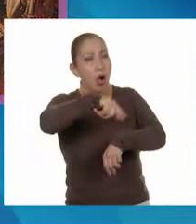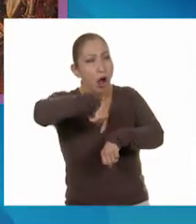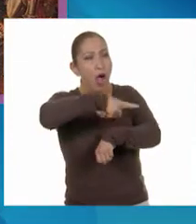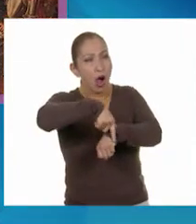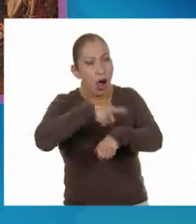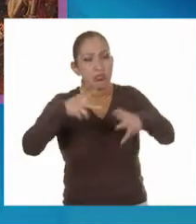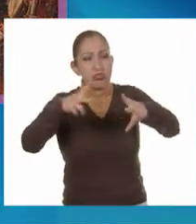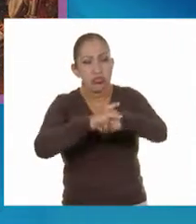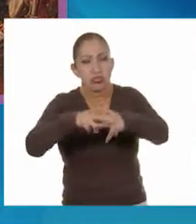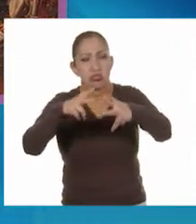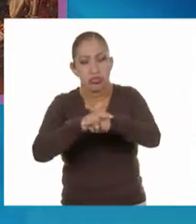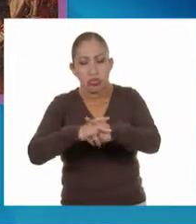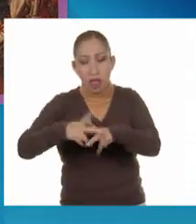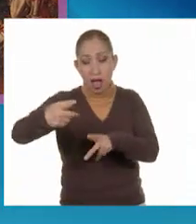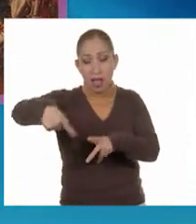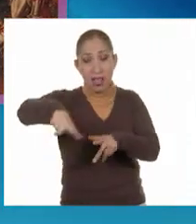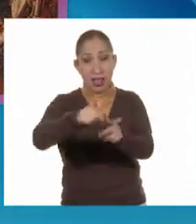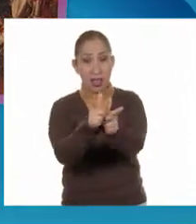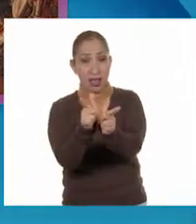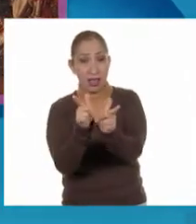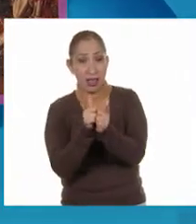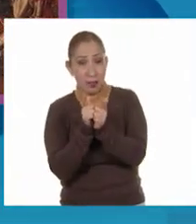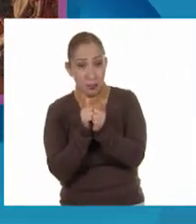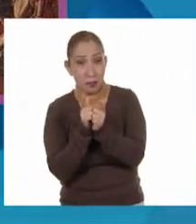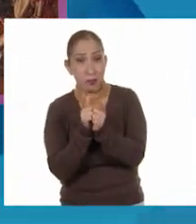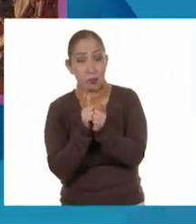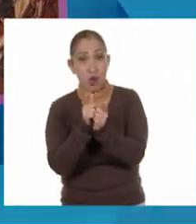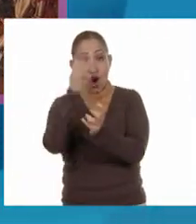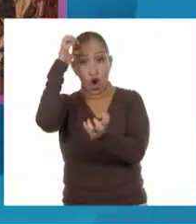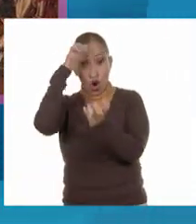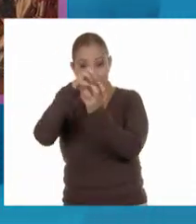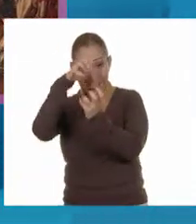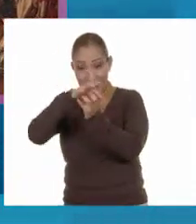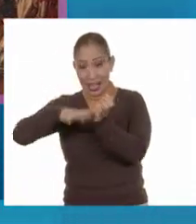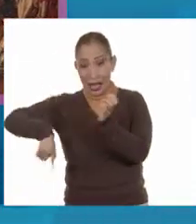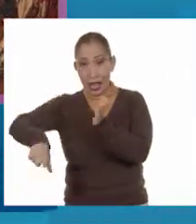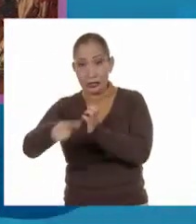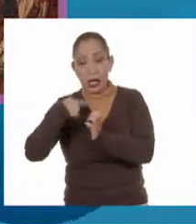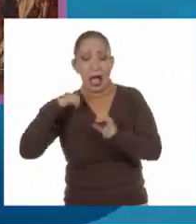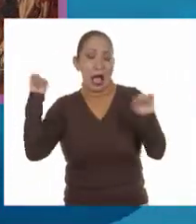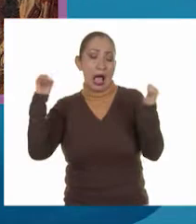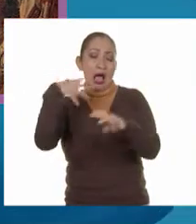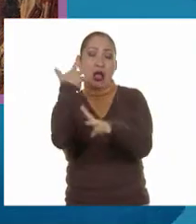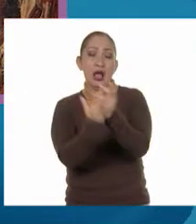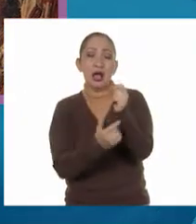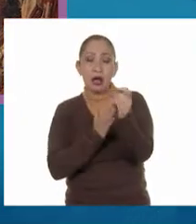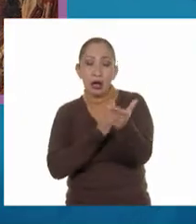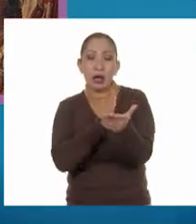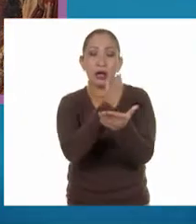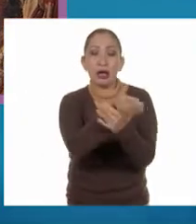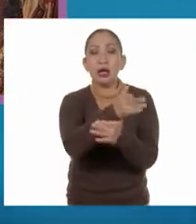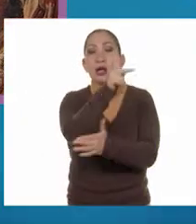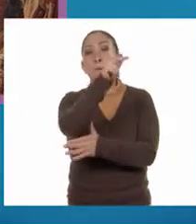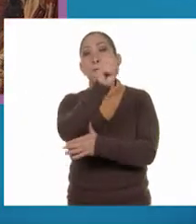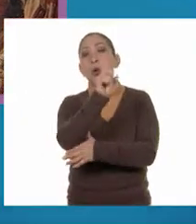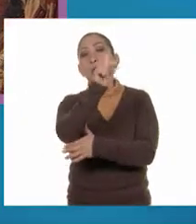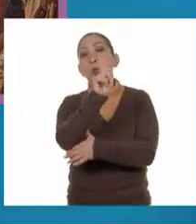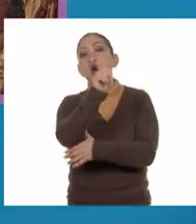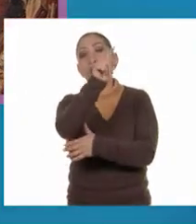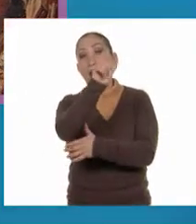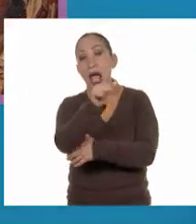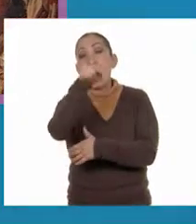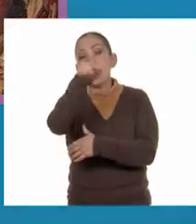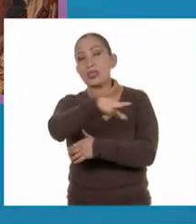horas de ataque, las tropas de la alianza liderada por Cortés alcanzaron la orilla y llegaron a la zona de Popotla, desde donde